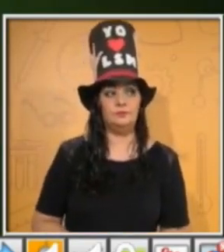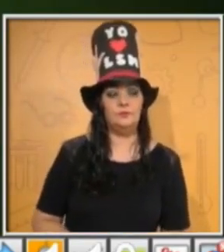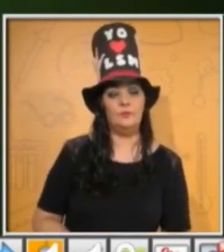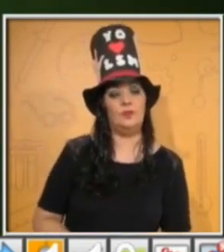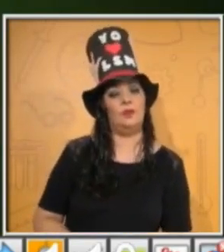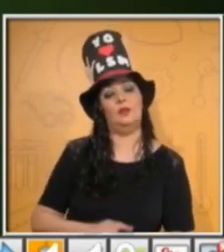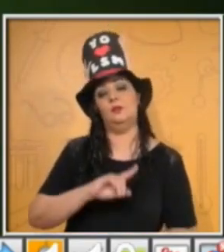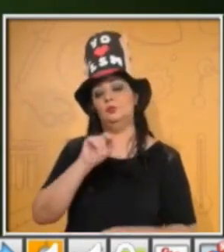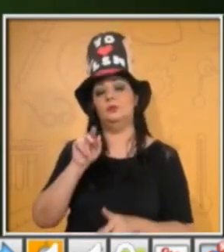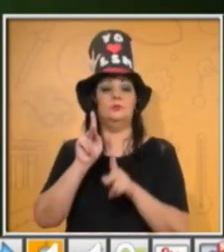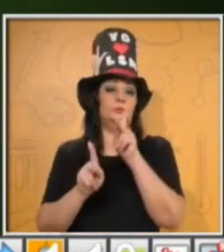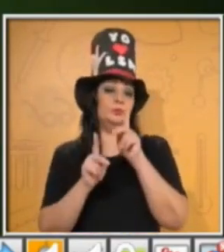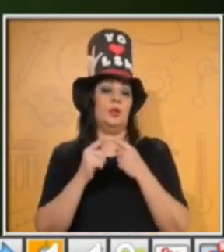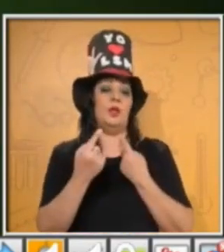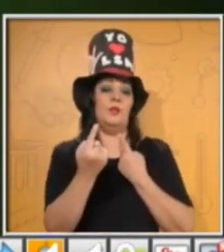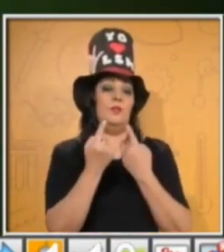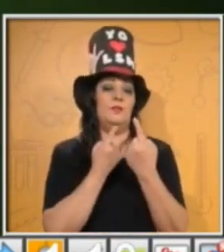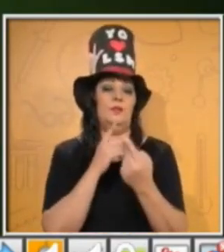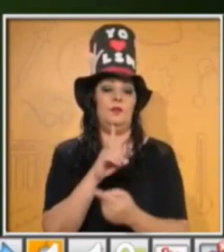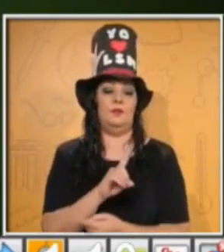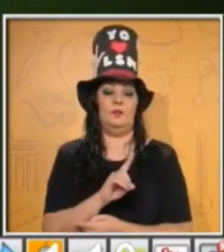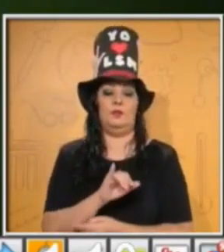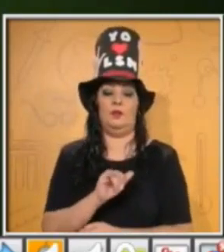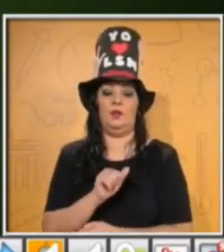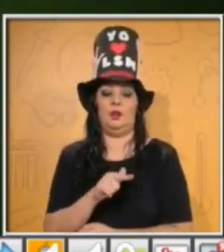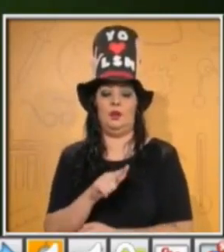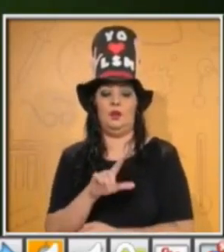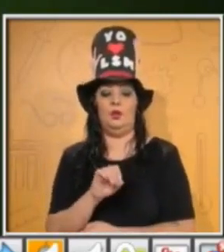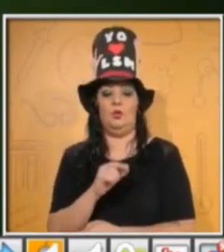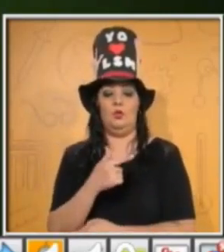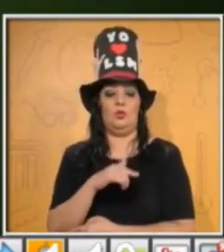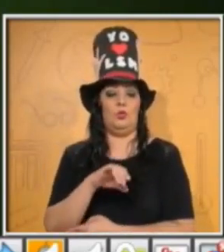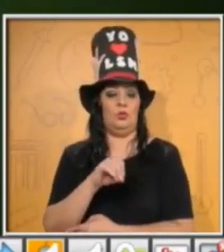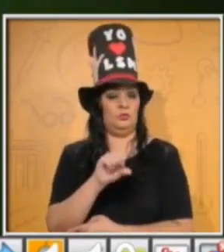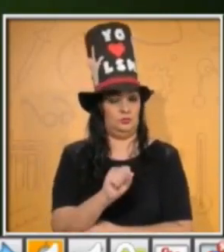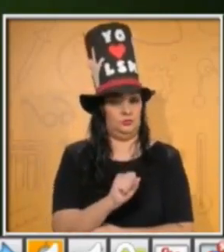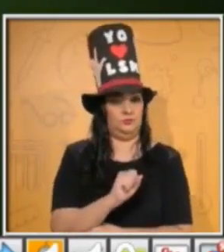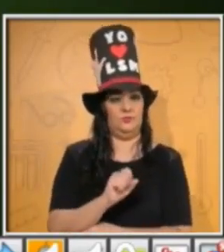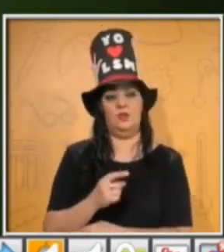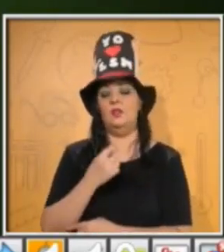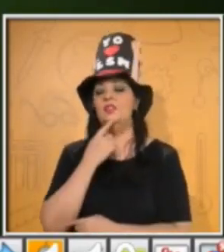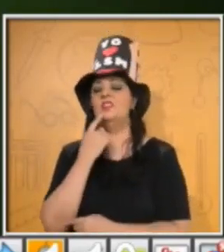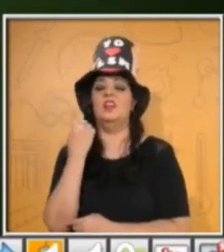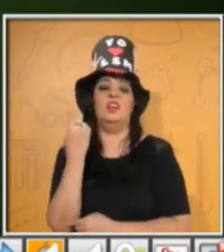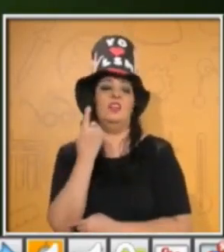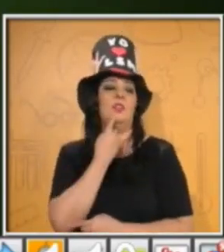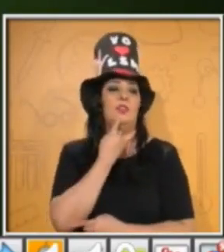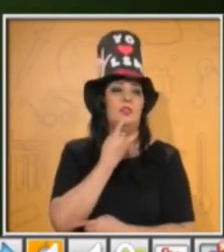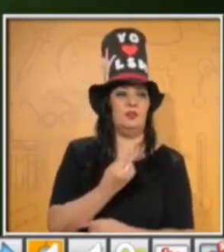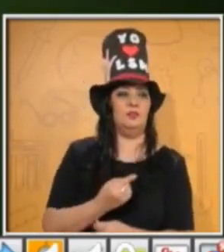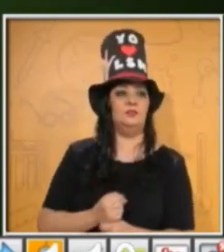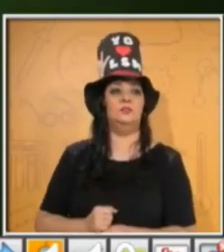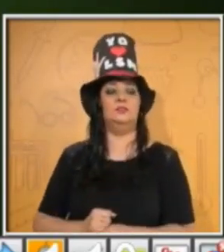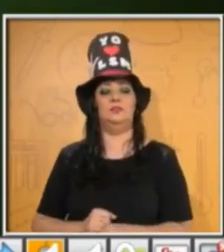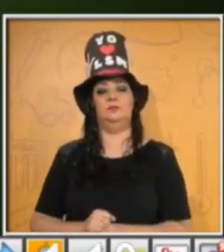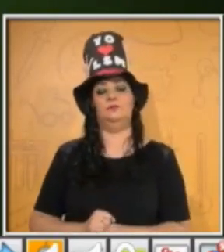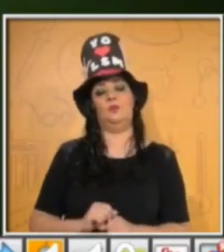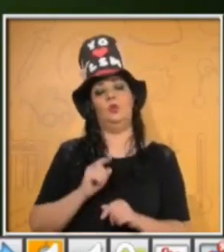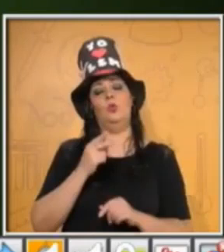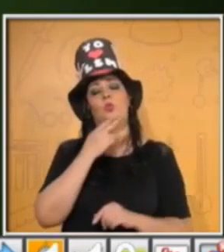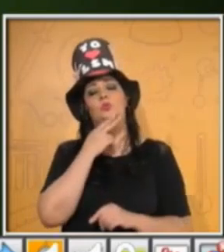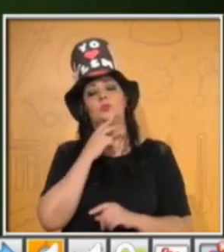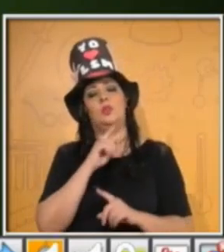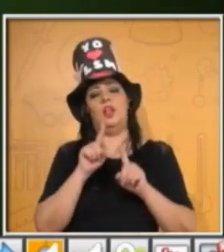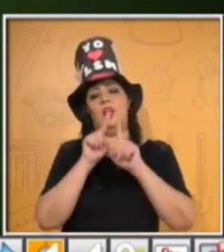Y los diálogos. Los diálogos indican qué es lo que dicen los personajes. Utilizan signos de puntuación,